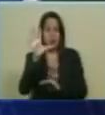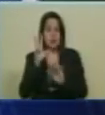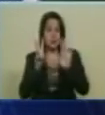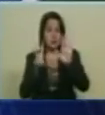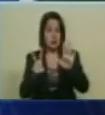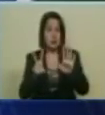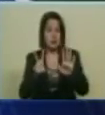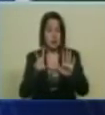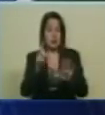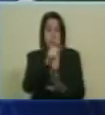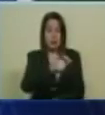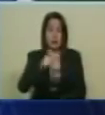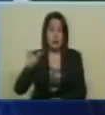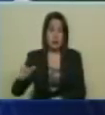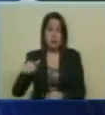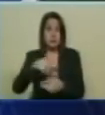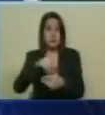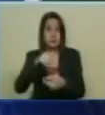9.281.257